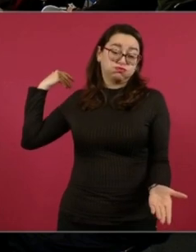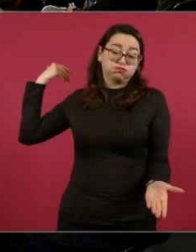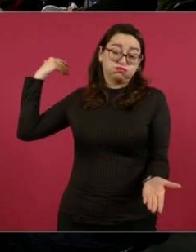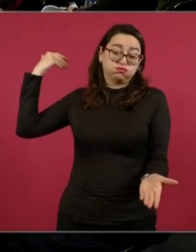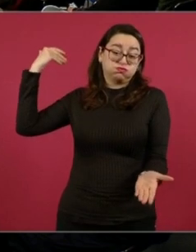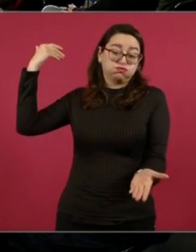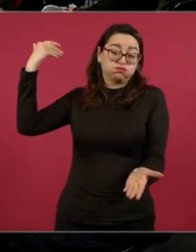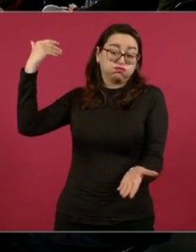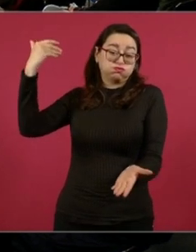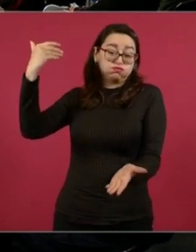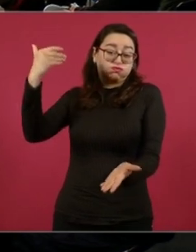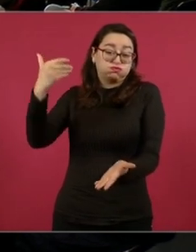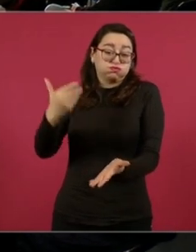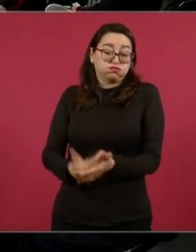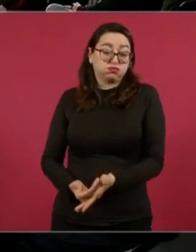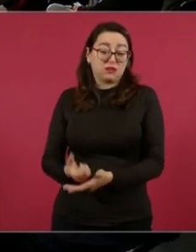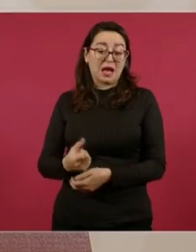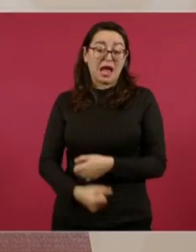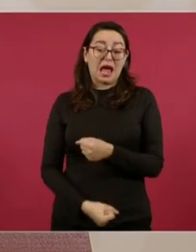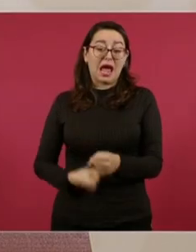los trenes